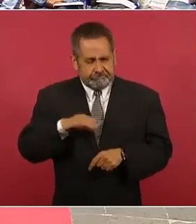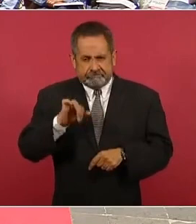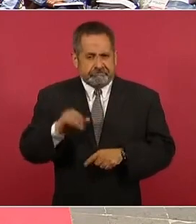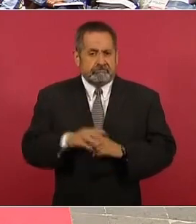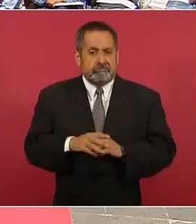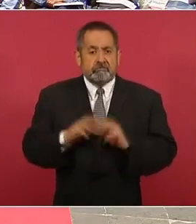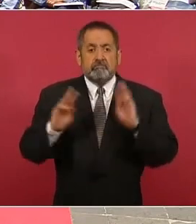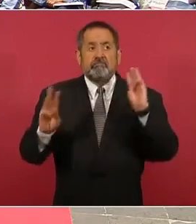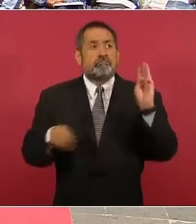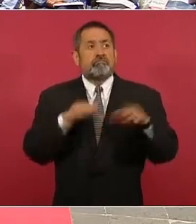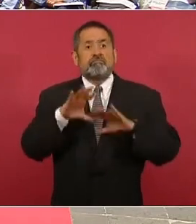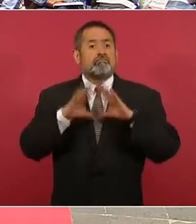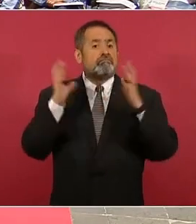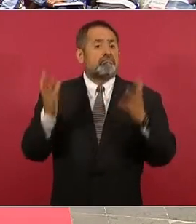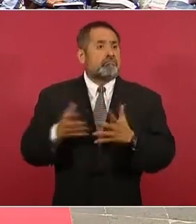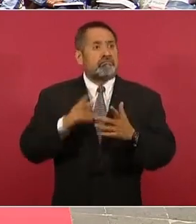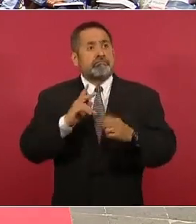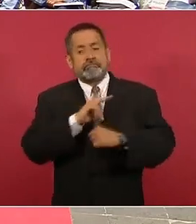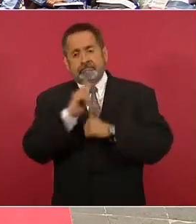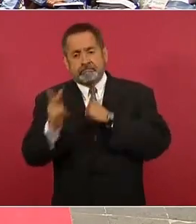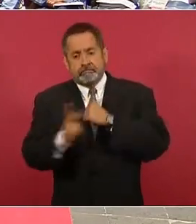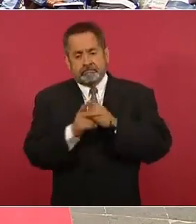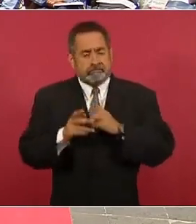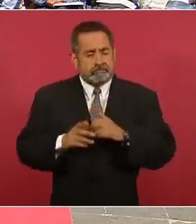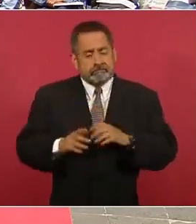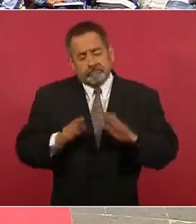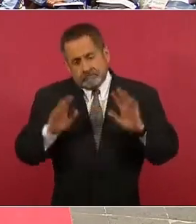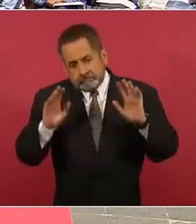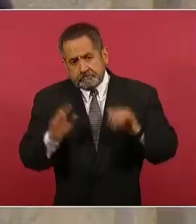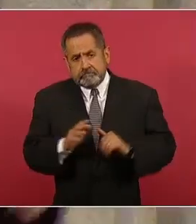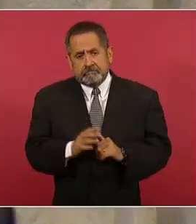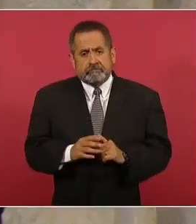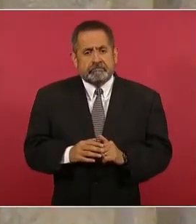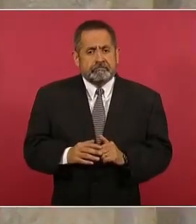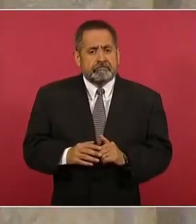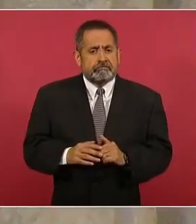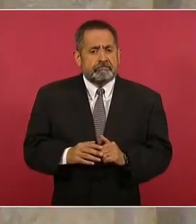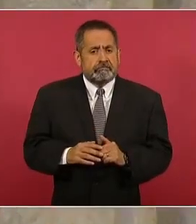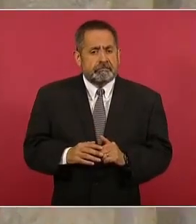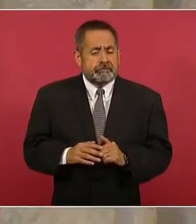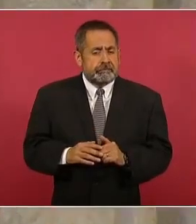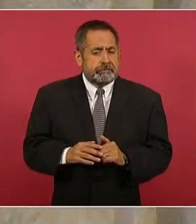mayor parte de los países, vamos a decir,